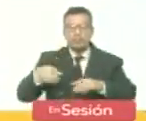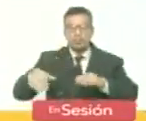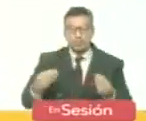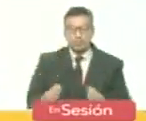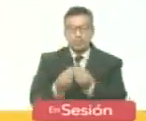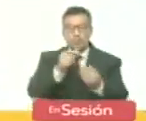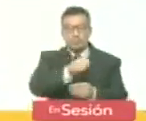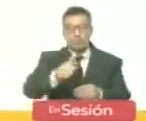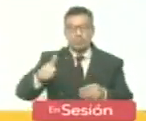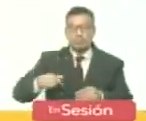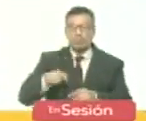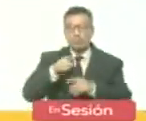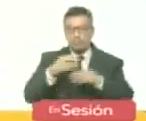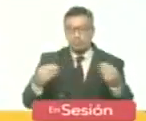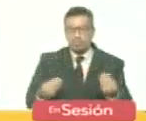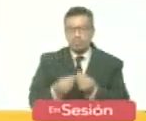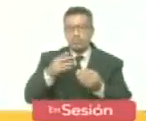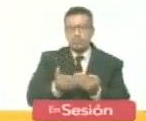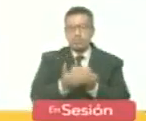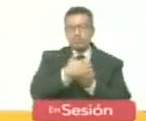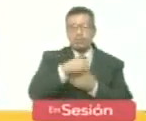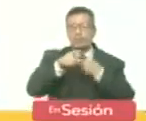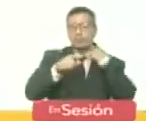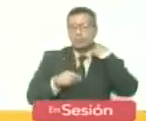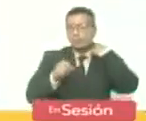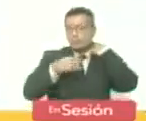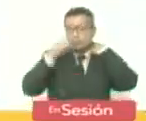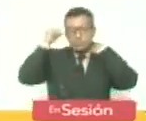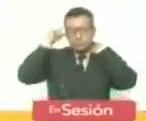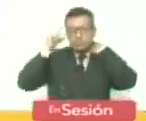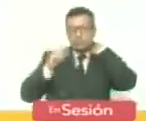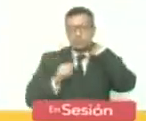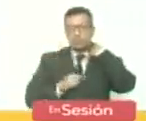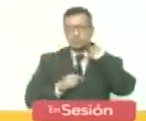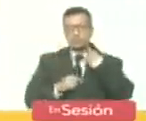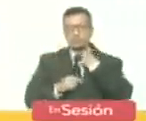ellos, justo a ellos y no de espalda a ellos. Buenos días.